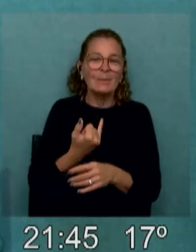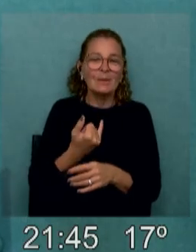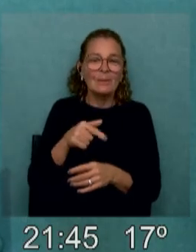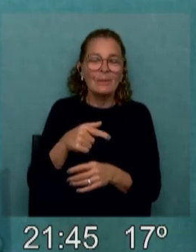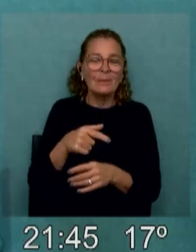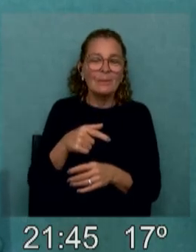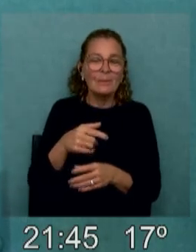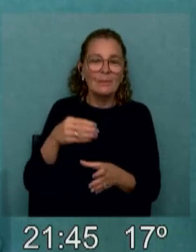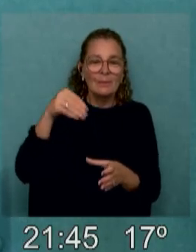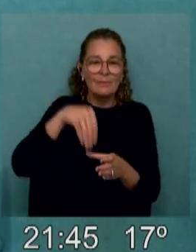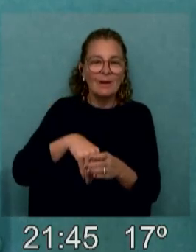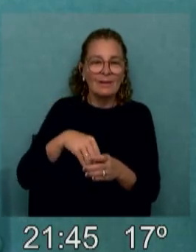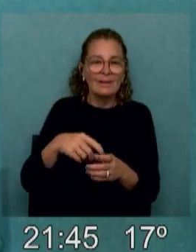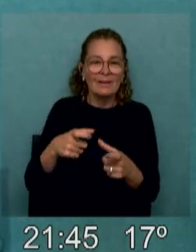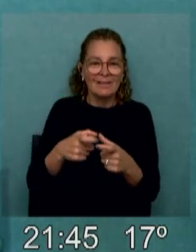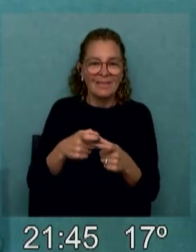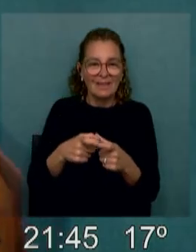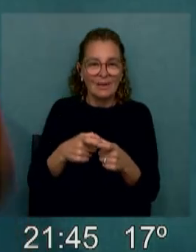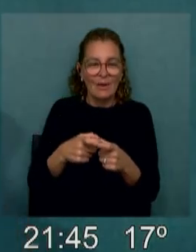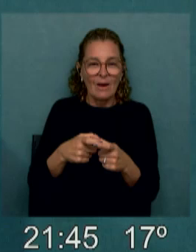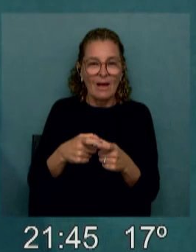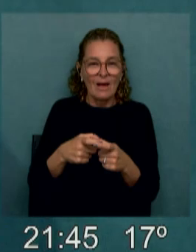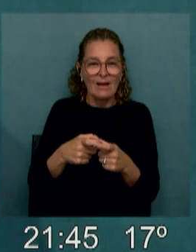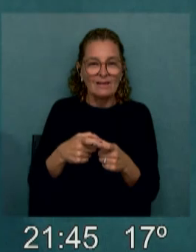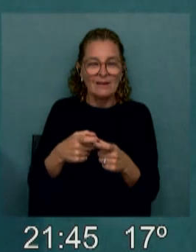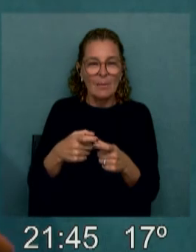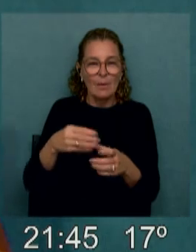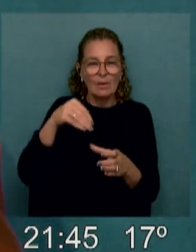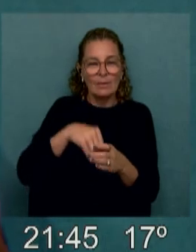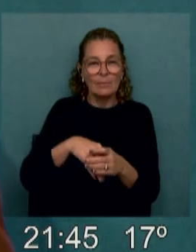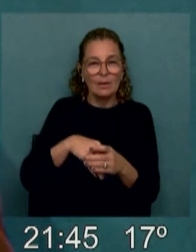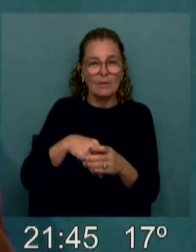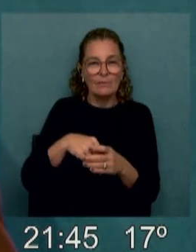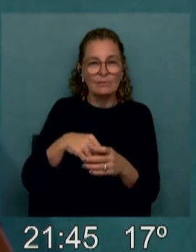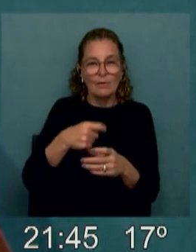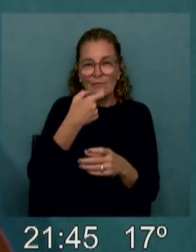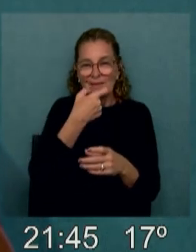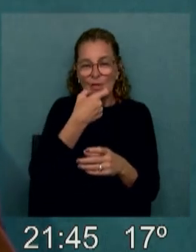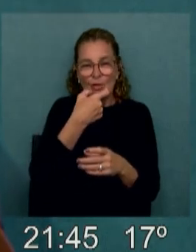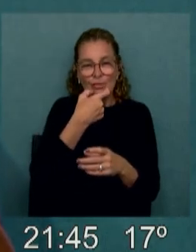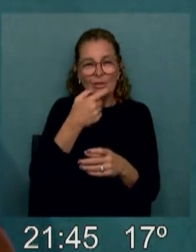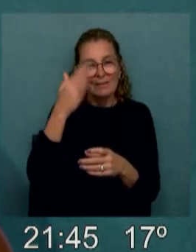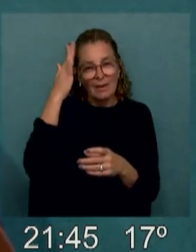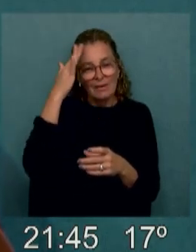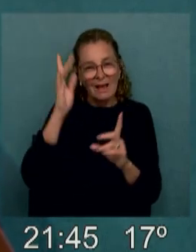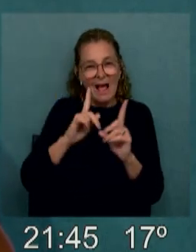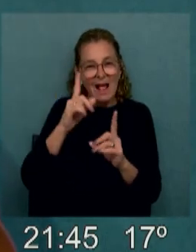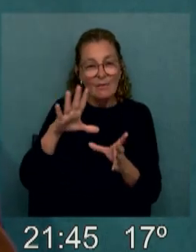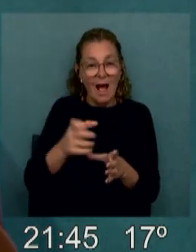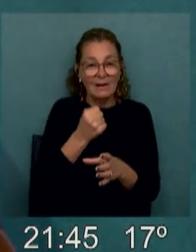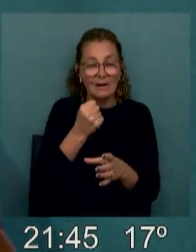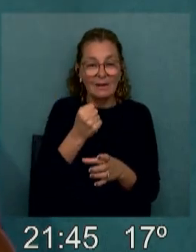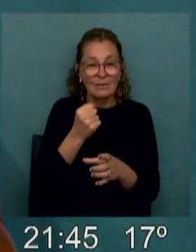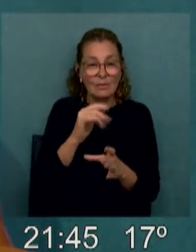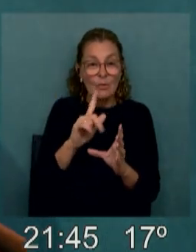era una... dejamos en una... Acá medio que íbamos, llevábamos el disco, pero dejamos dentro una bolsa de bizcochos. Entonces sabíamos que alguien lo iba a agarrar. Claro. Entonces